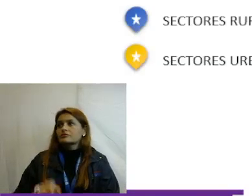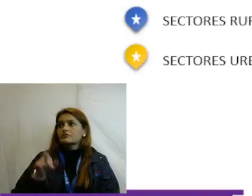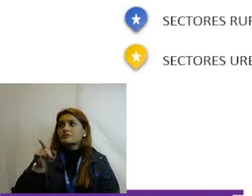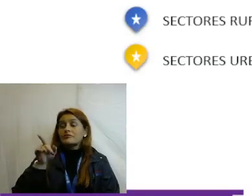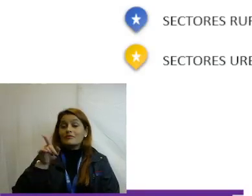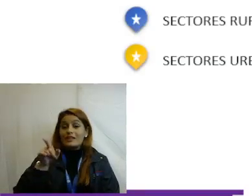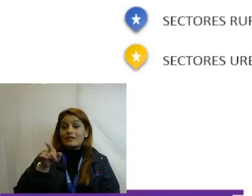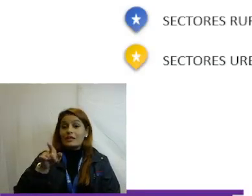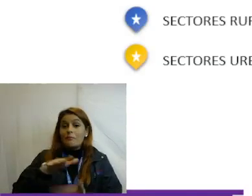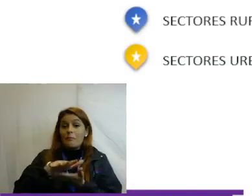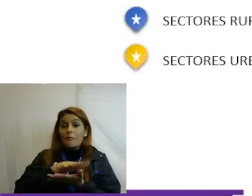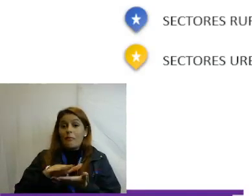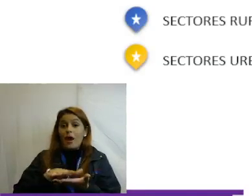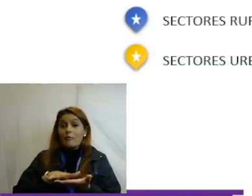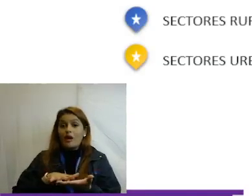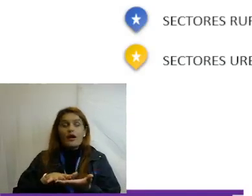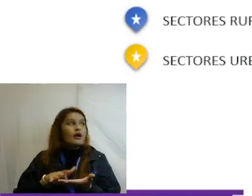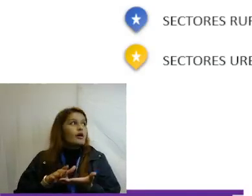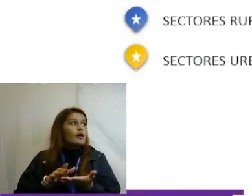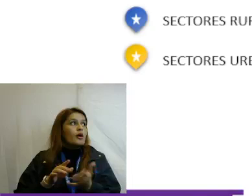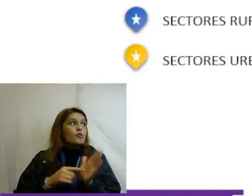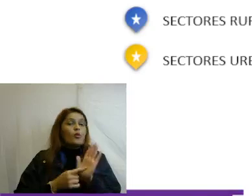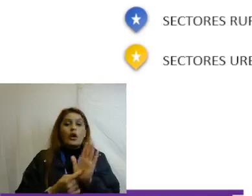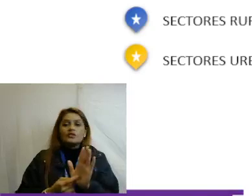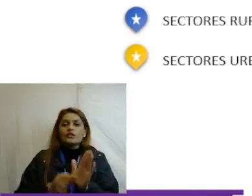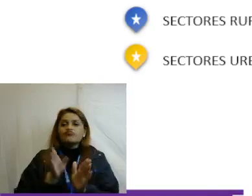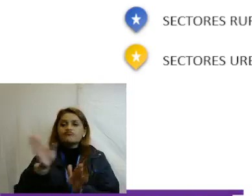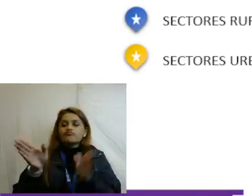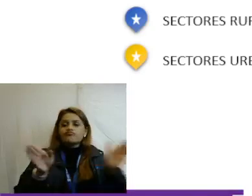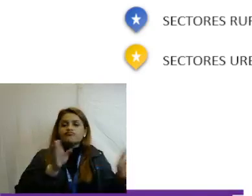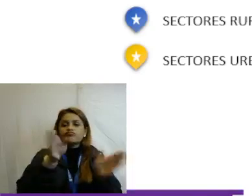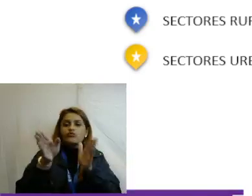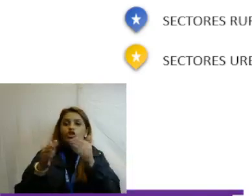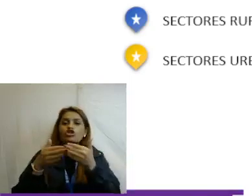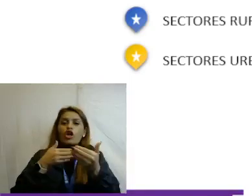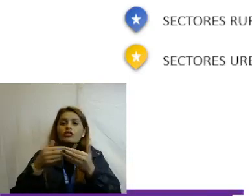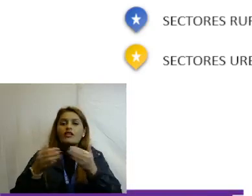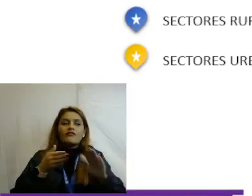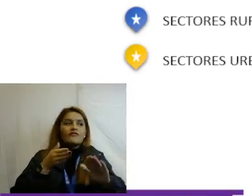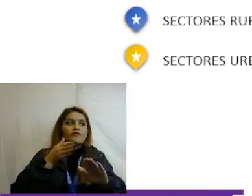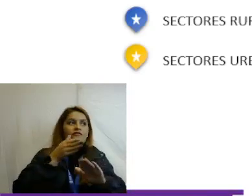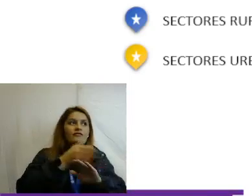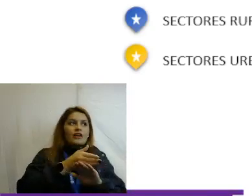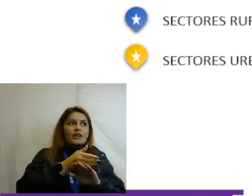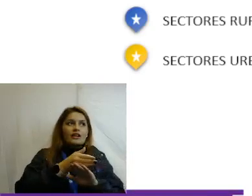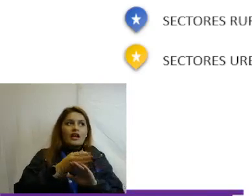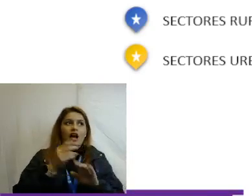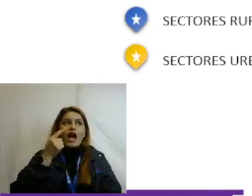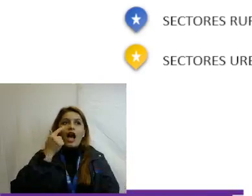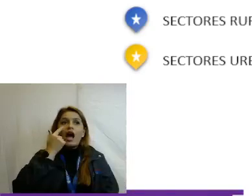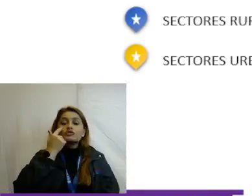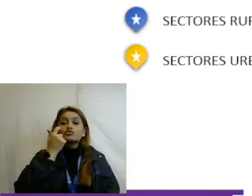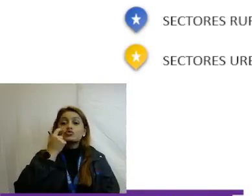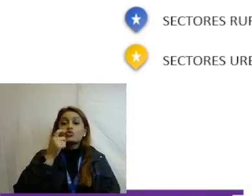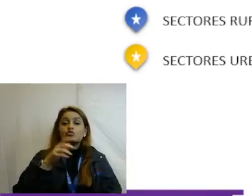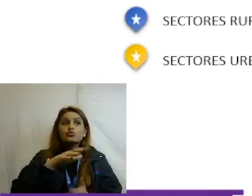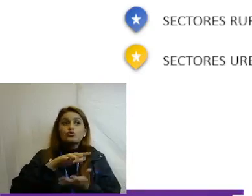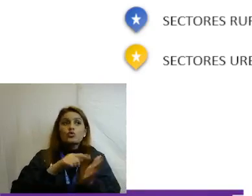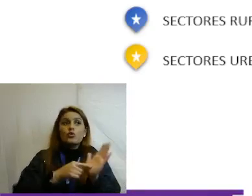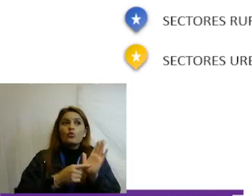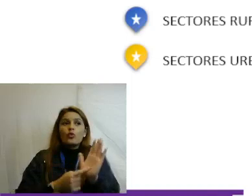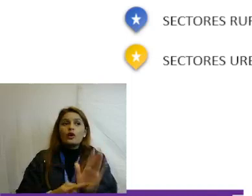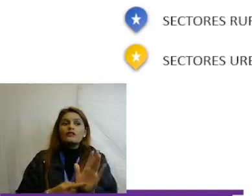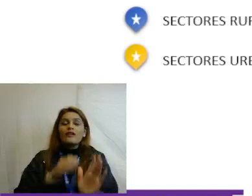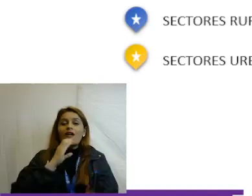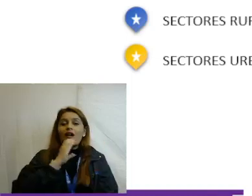En este mapa se muestra la distribución de los sectores de las campañas ya ejecutadas. En el indicativo azul se muestran los sectores rurales y